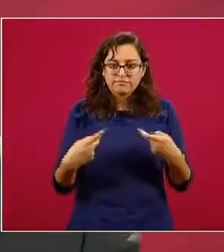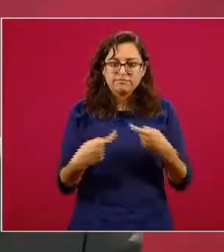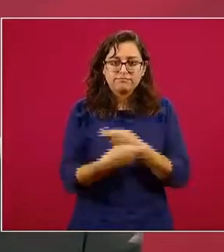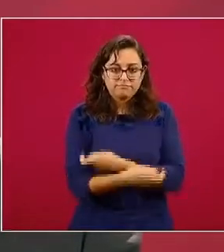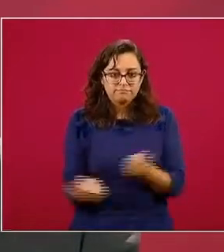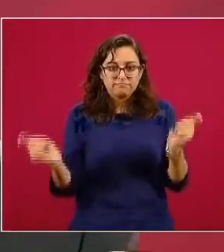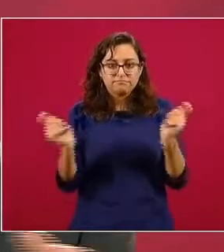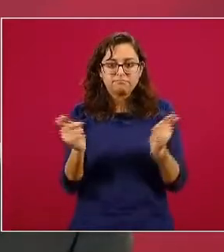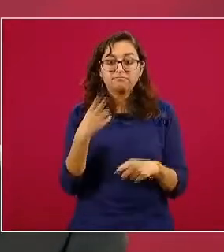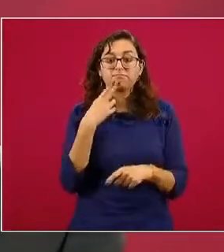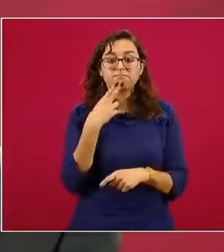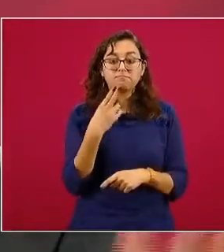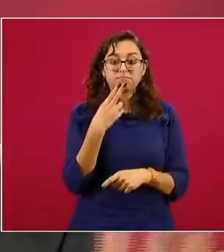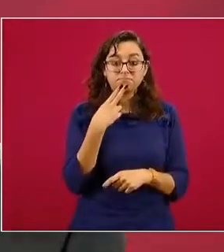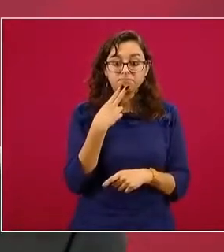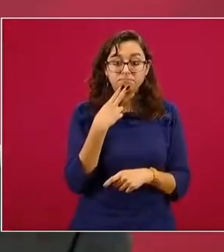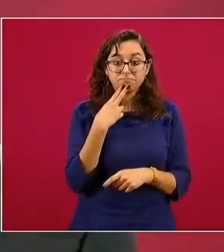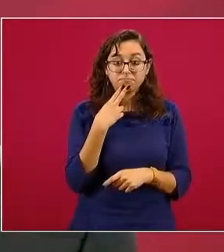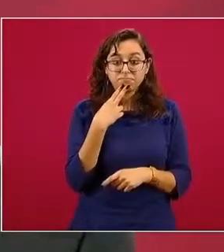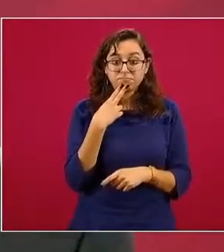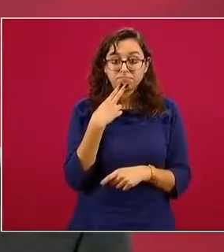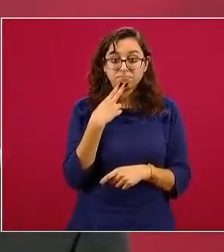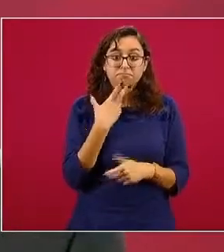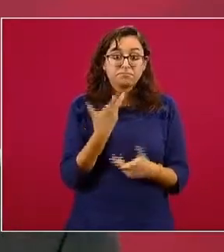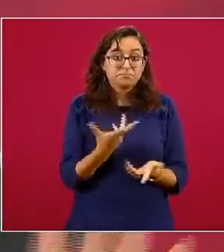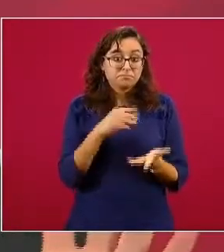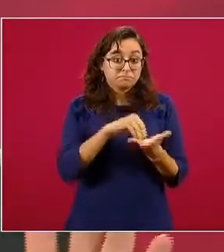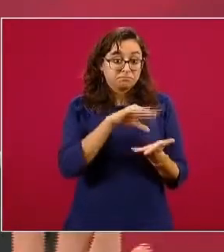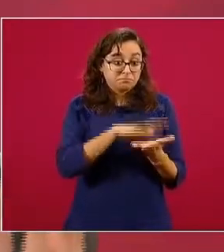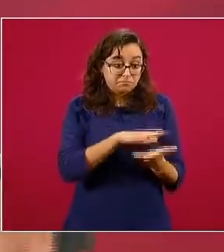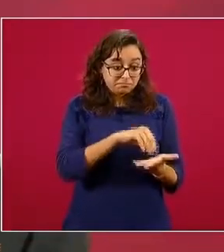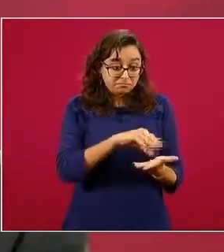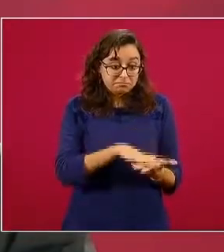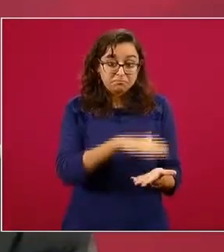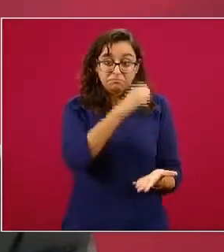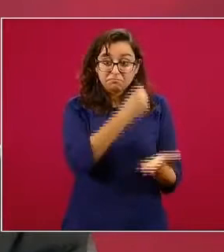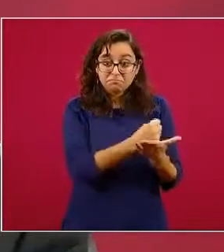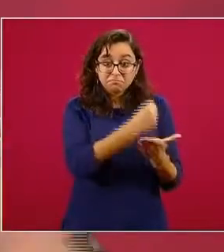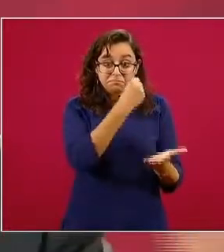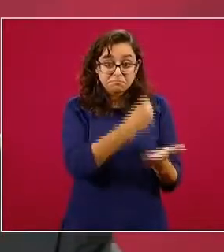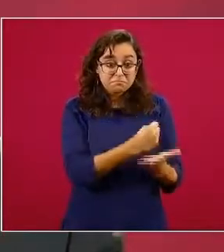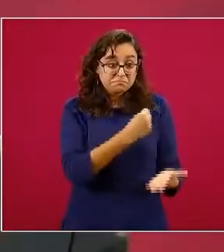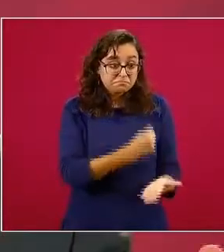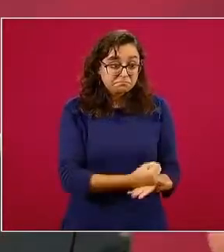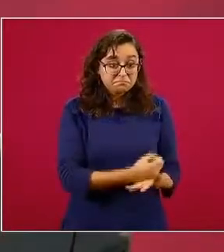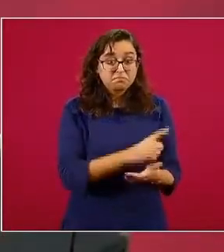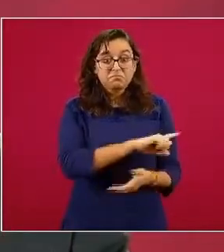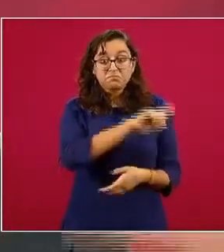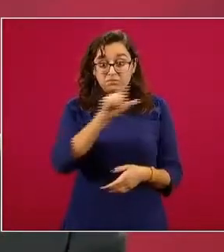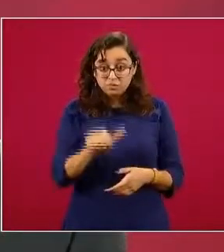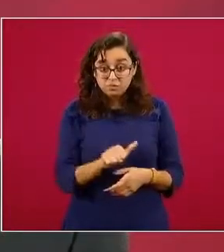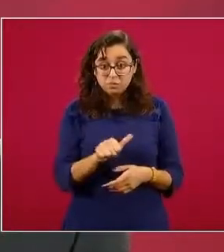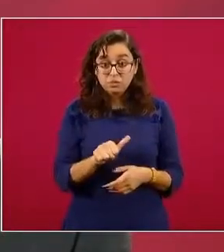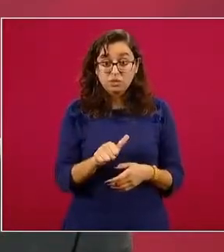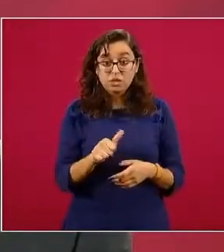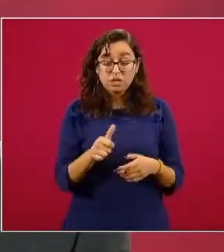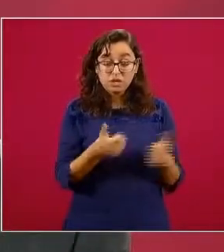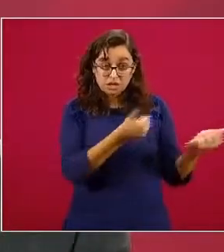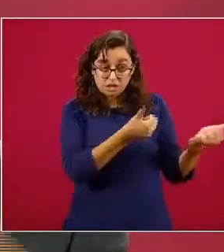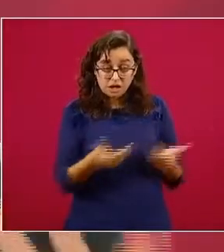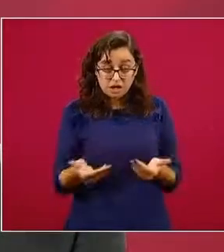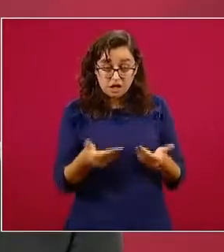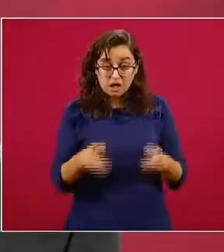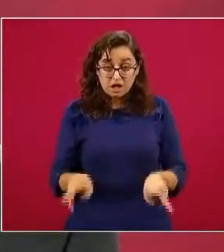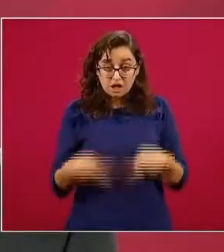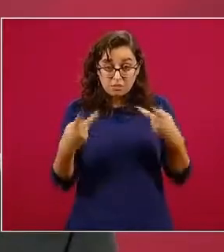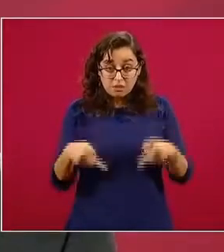el producto. Una gran cantidad de registros sanitarios nunca se concretan en una operación en la que llegue al país o